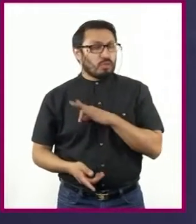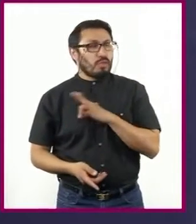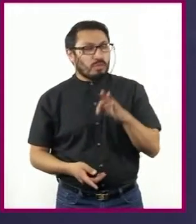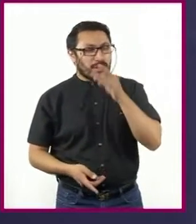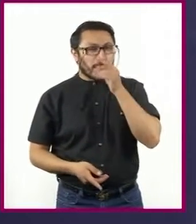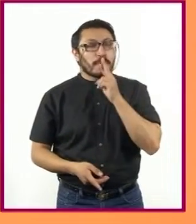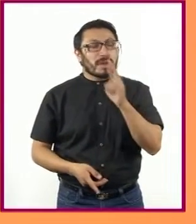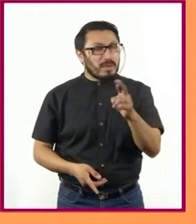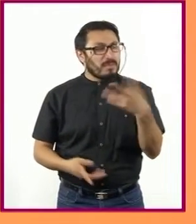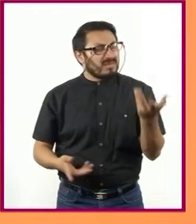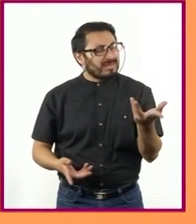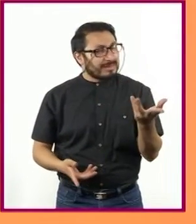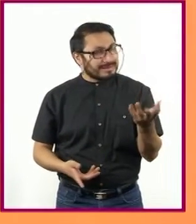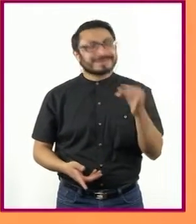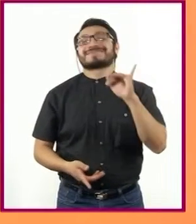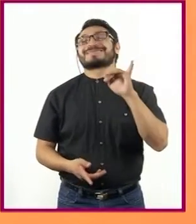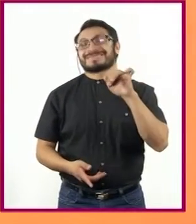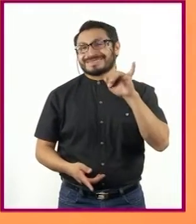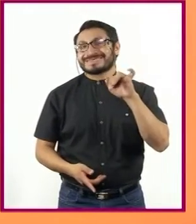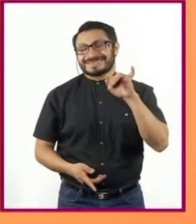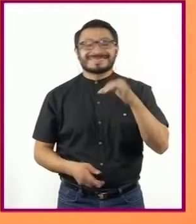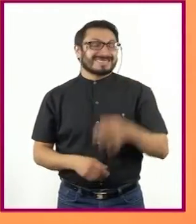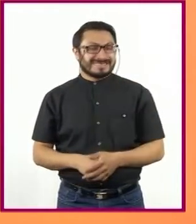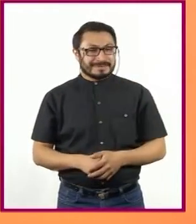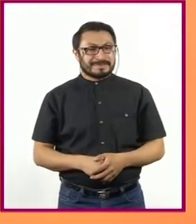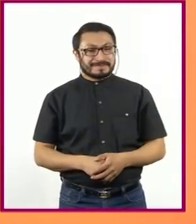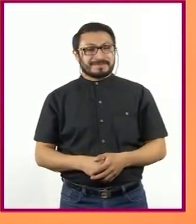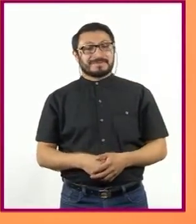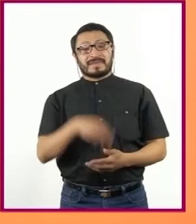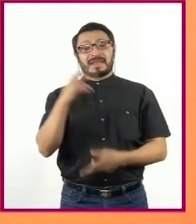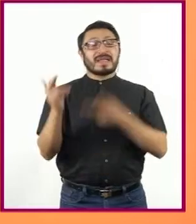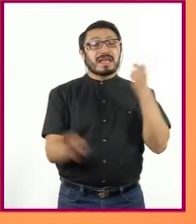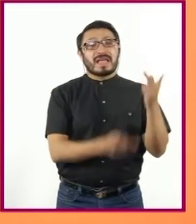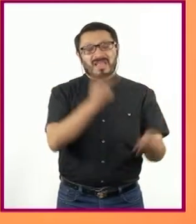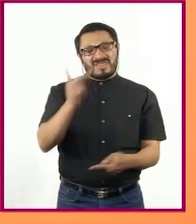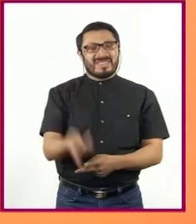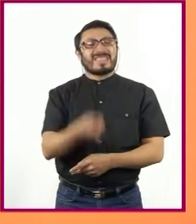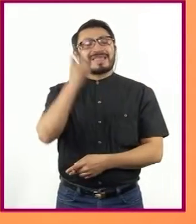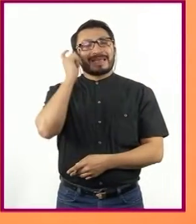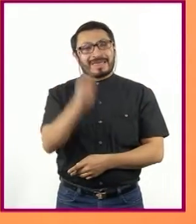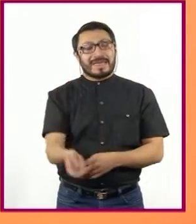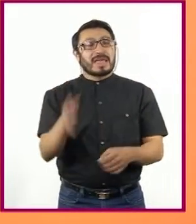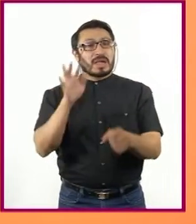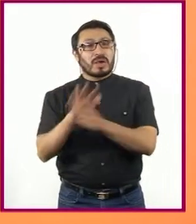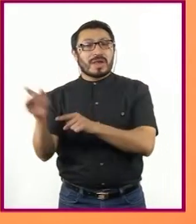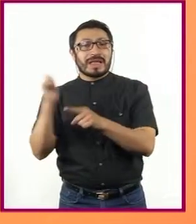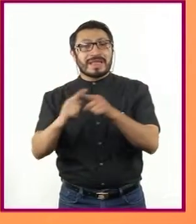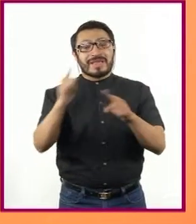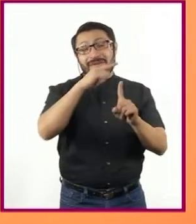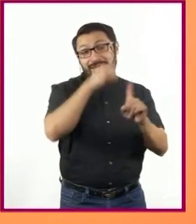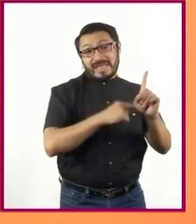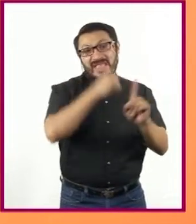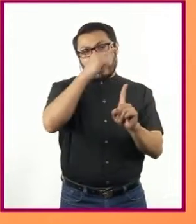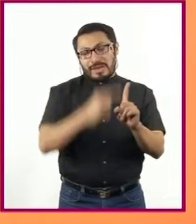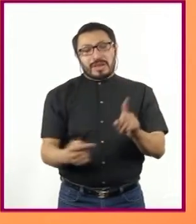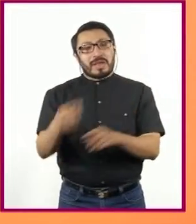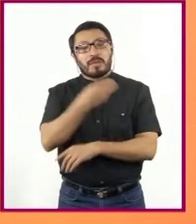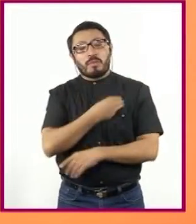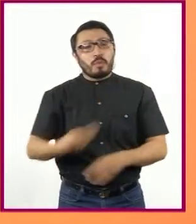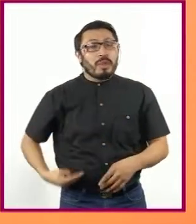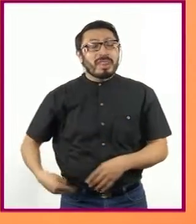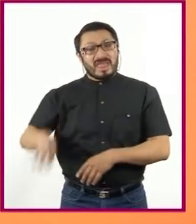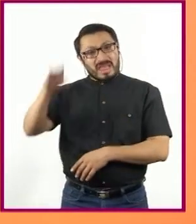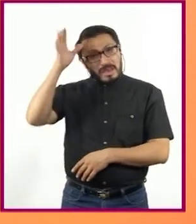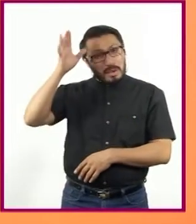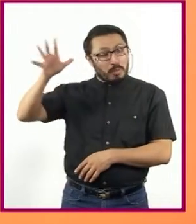las preguntas? Claro que sí, maestro. Pues las preguntas aluden a las diferencias entre las temperaturas del municipio de